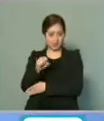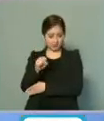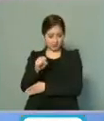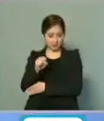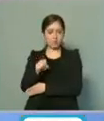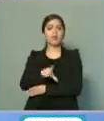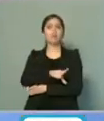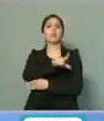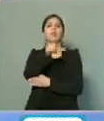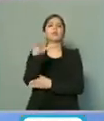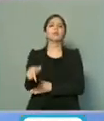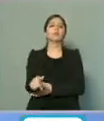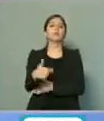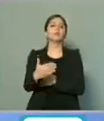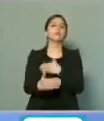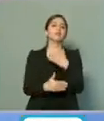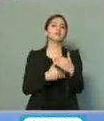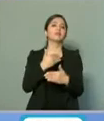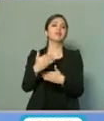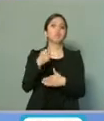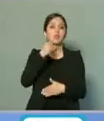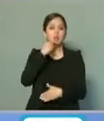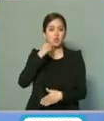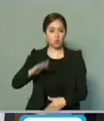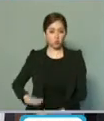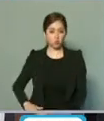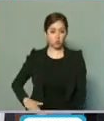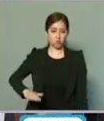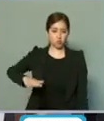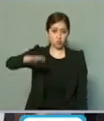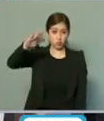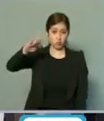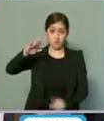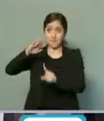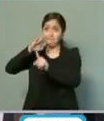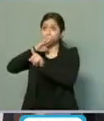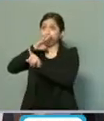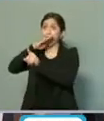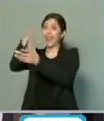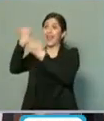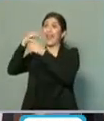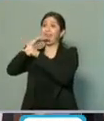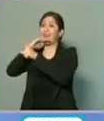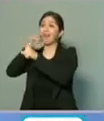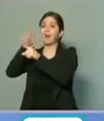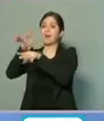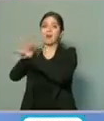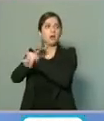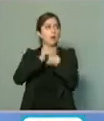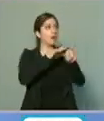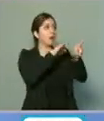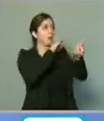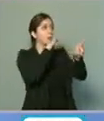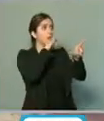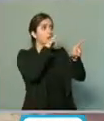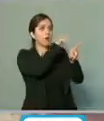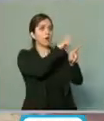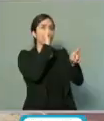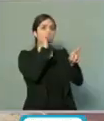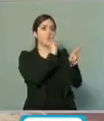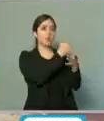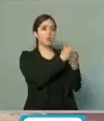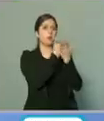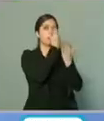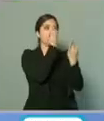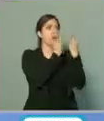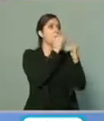tiempo, el niño crece y en lugar de decirle mamá a su mamá, le dice mamá a la nana o mamá